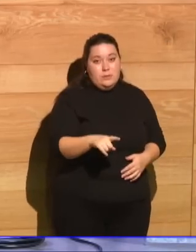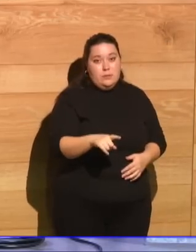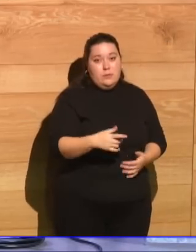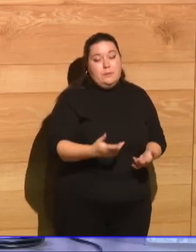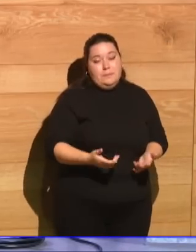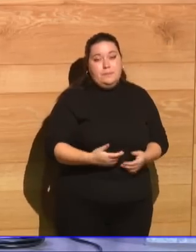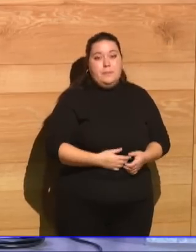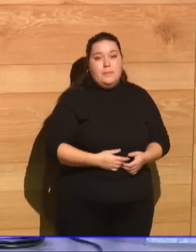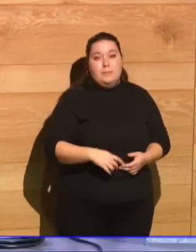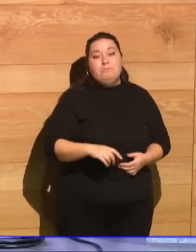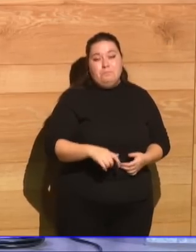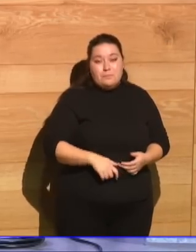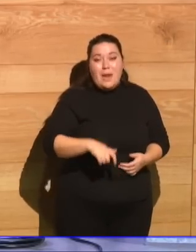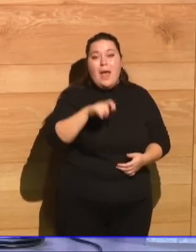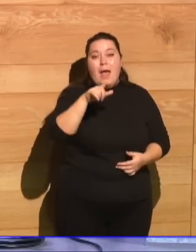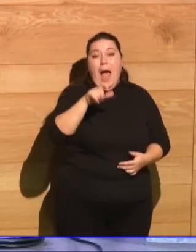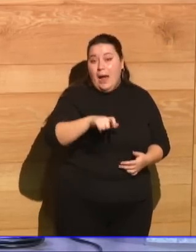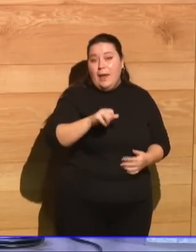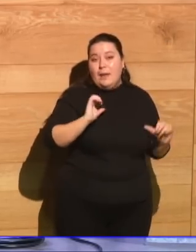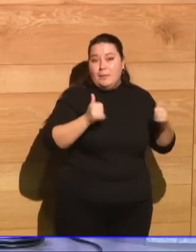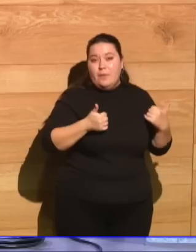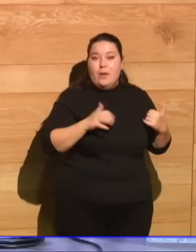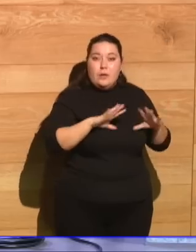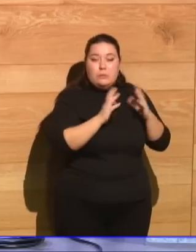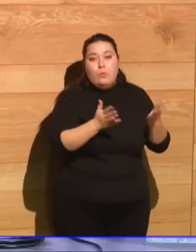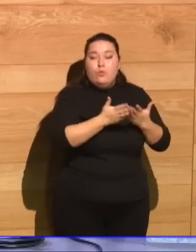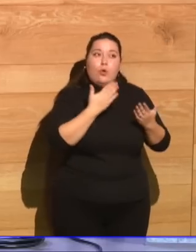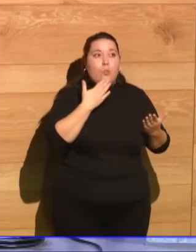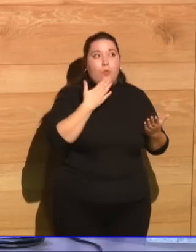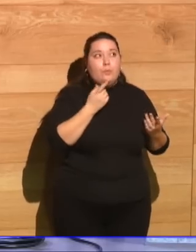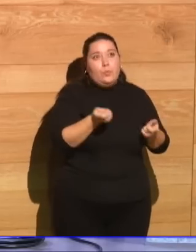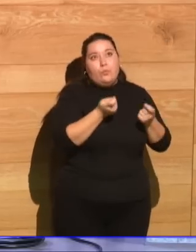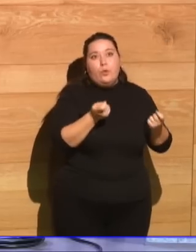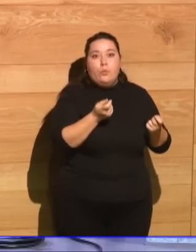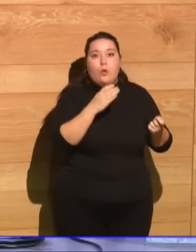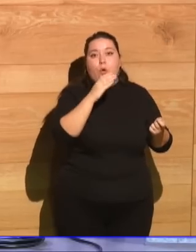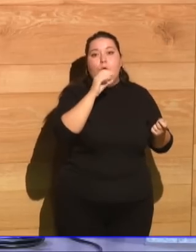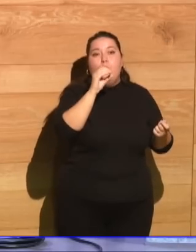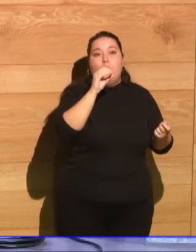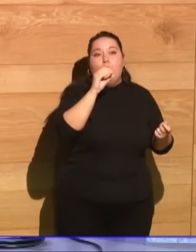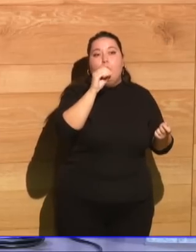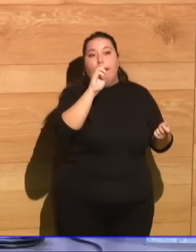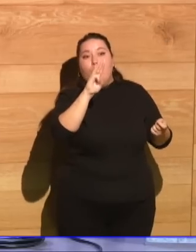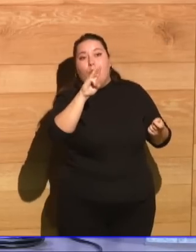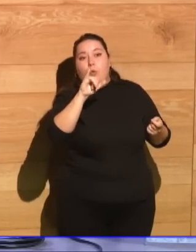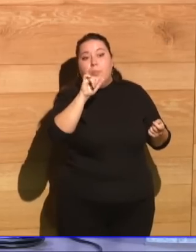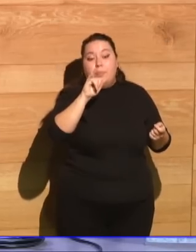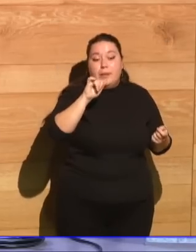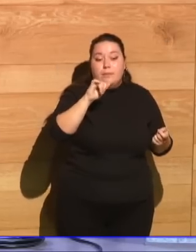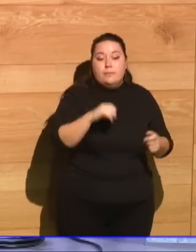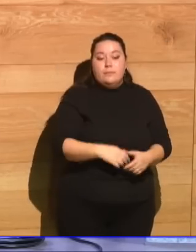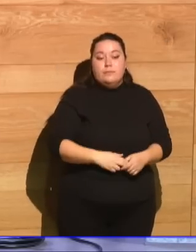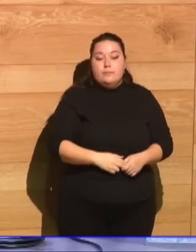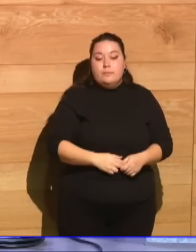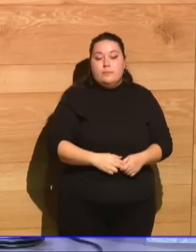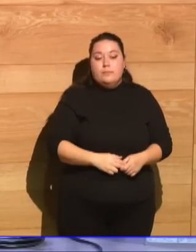tener en cuenta que él empieza a trabajar en este mundo precisamente como lo que se llama en el mundo de la publicidad como copy, es decir, como copywriter, que vendría a